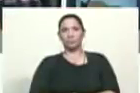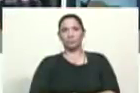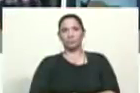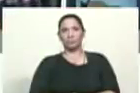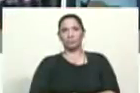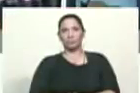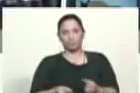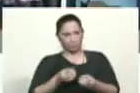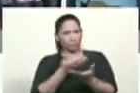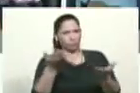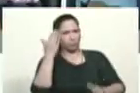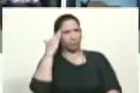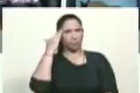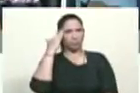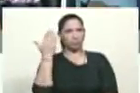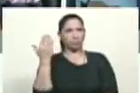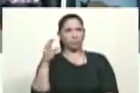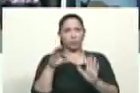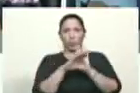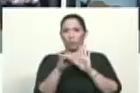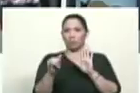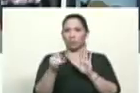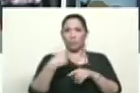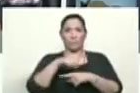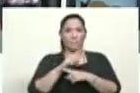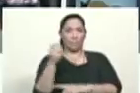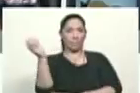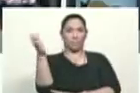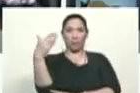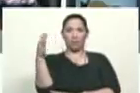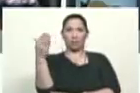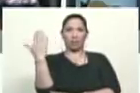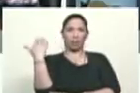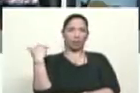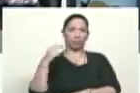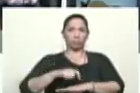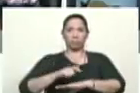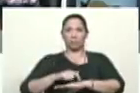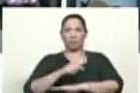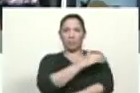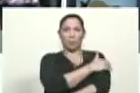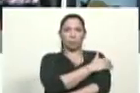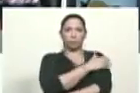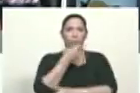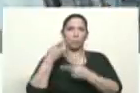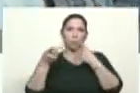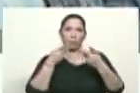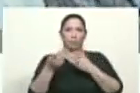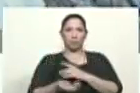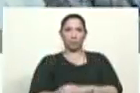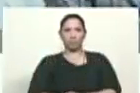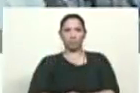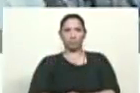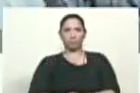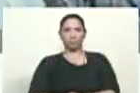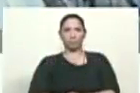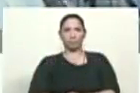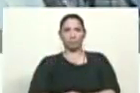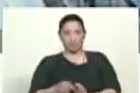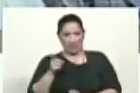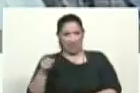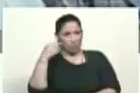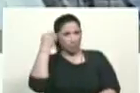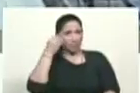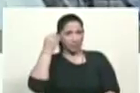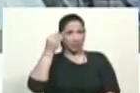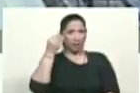ustedes saben que la constituyente fue primero una bandera en este tiempo de la oposición política. Ellos, cuando pensaban